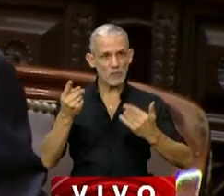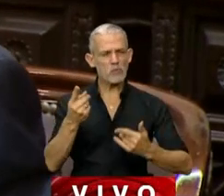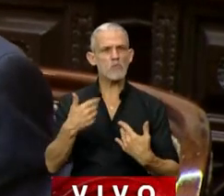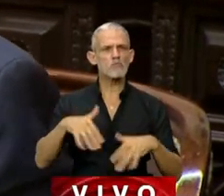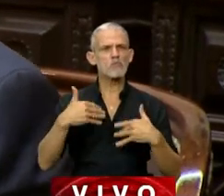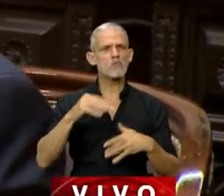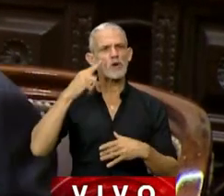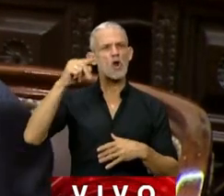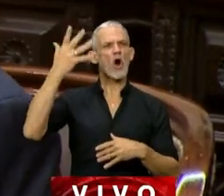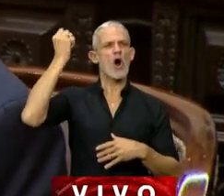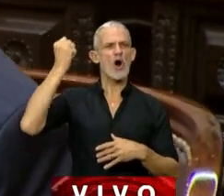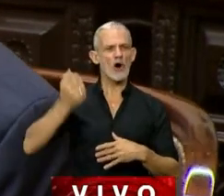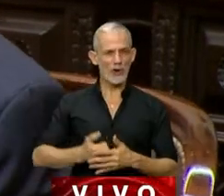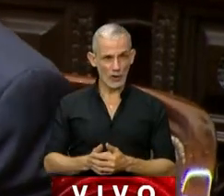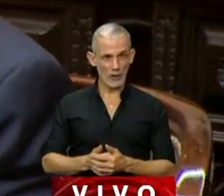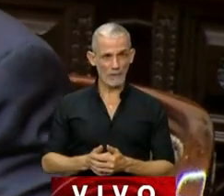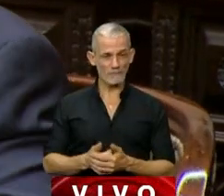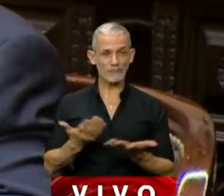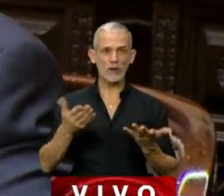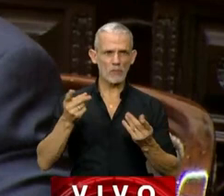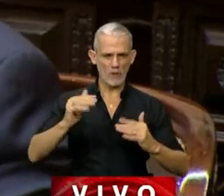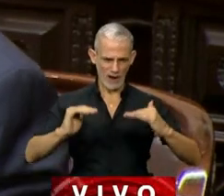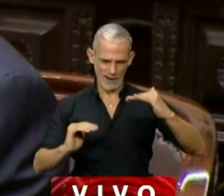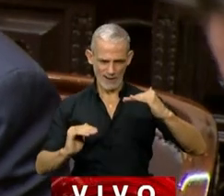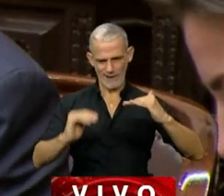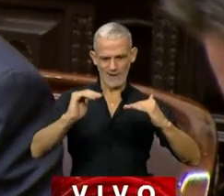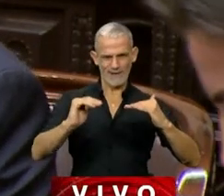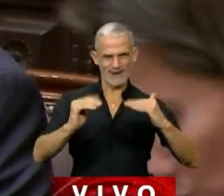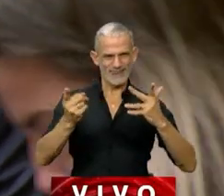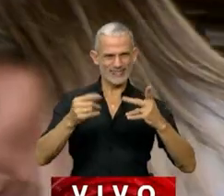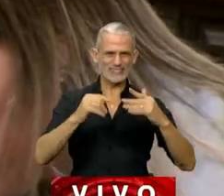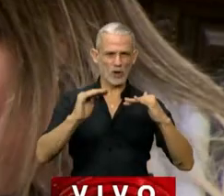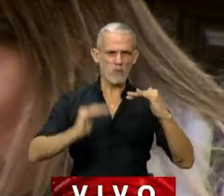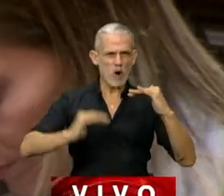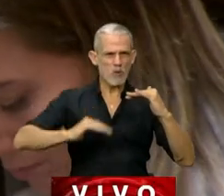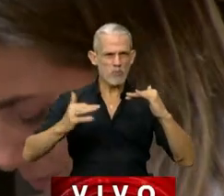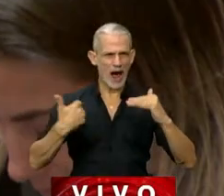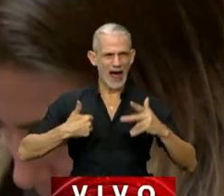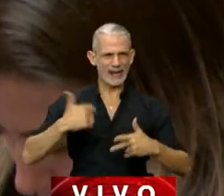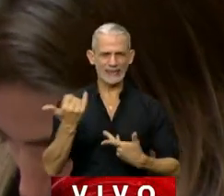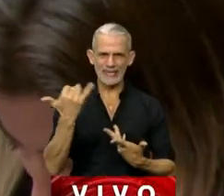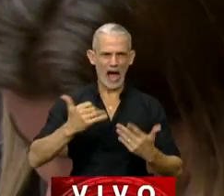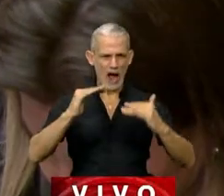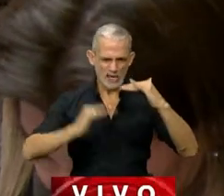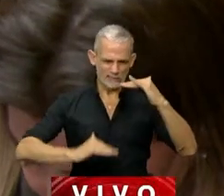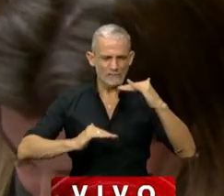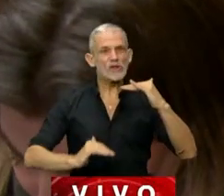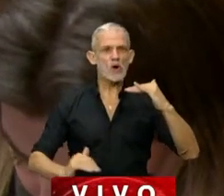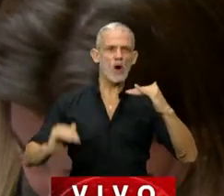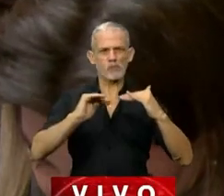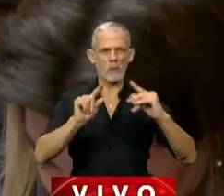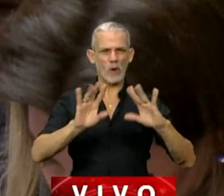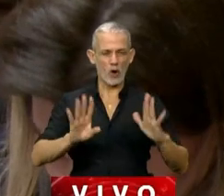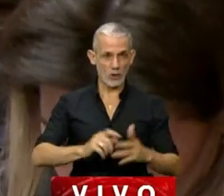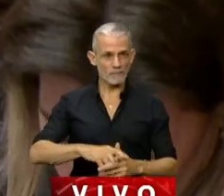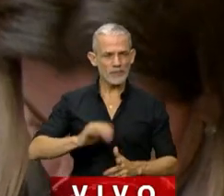este gran logro, y creo que es equilibrar de alguna manera algunas inequidades que existen en la Argentina. Pero